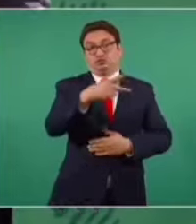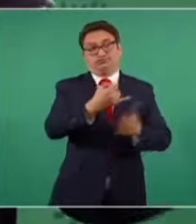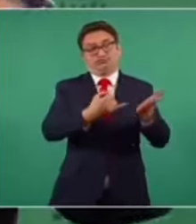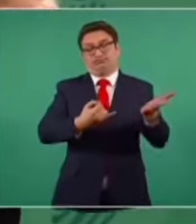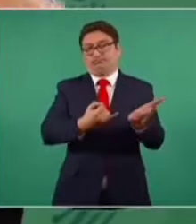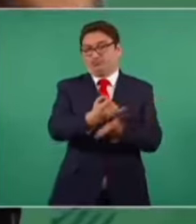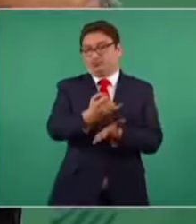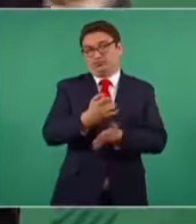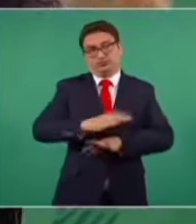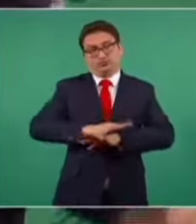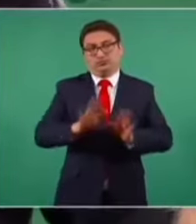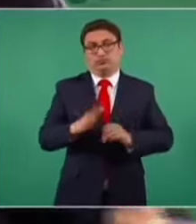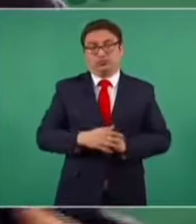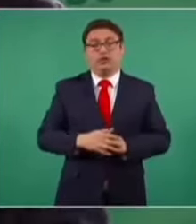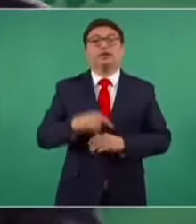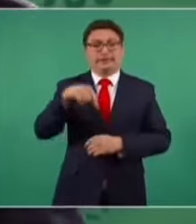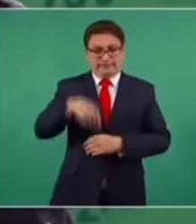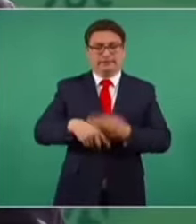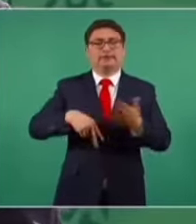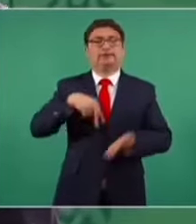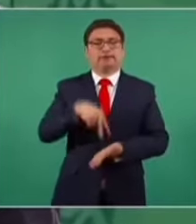Y sí, vamos a estar hablando de esto